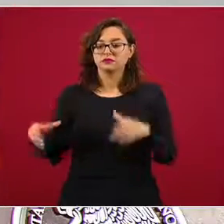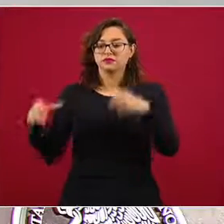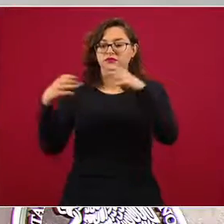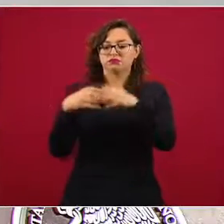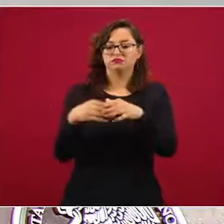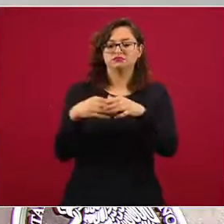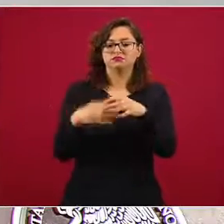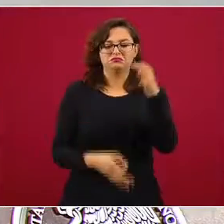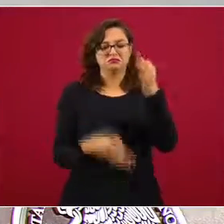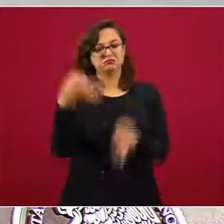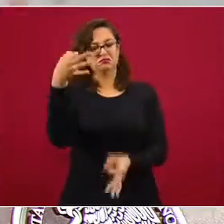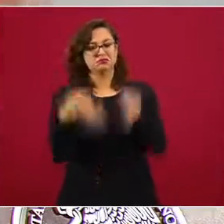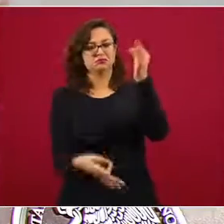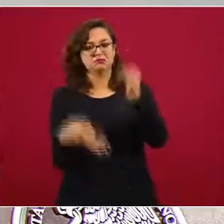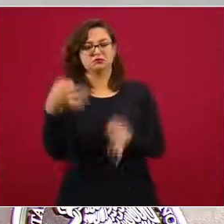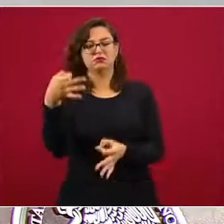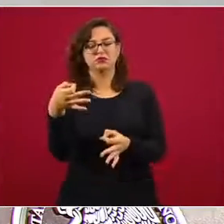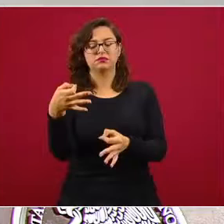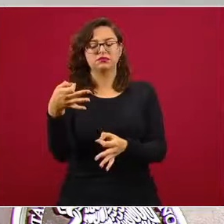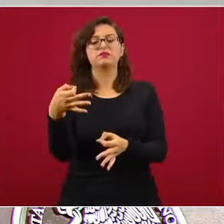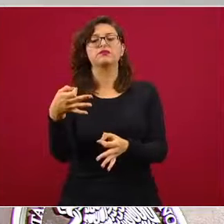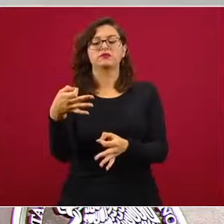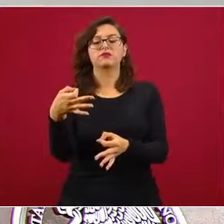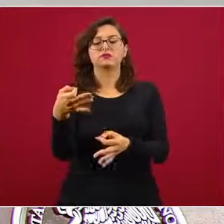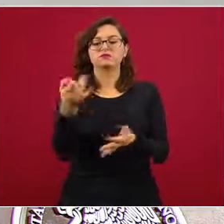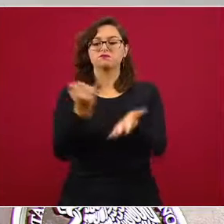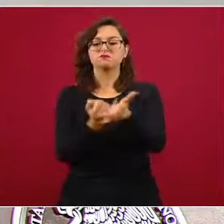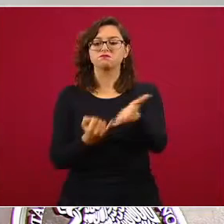decidió de que